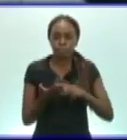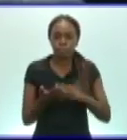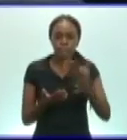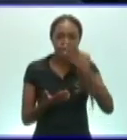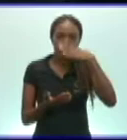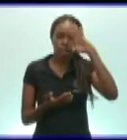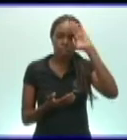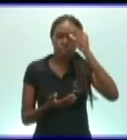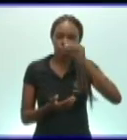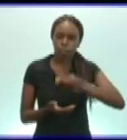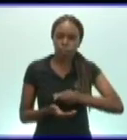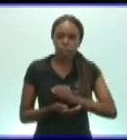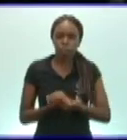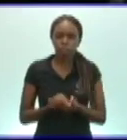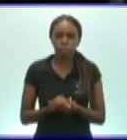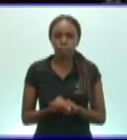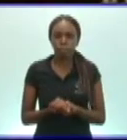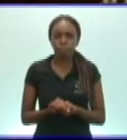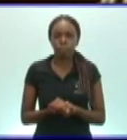lugar.